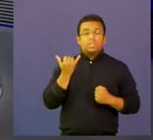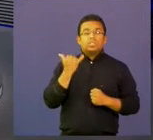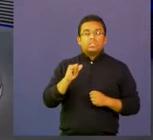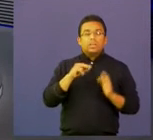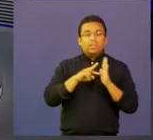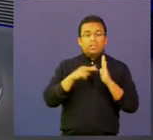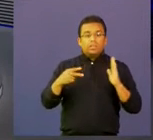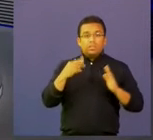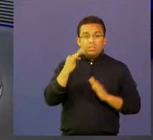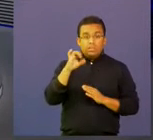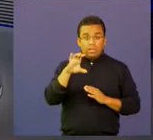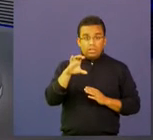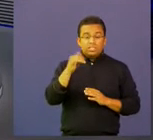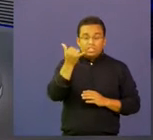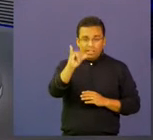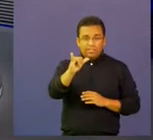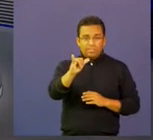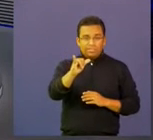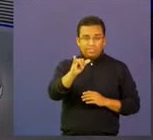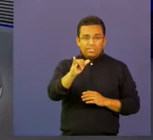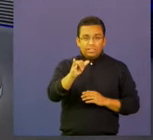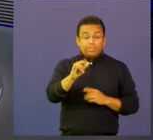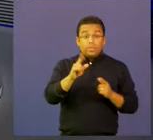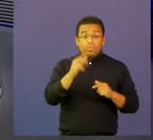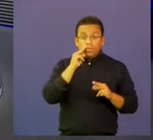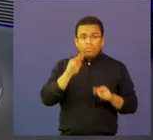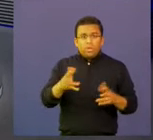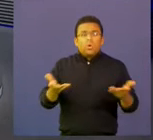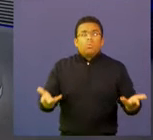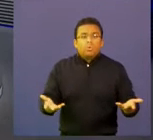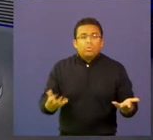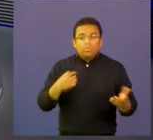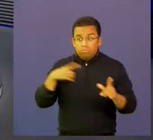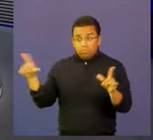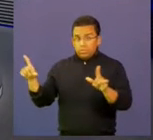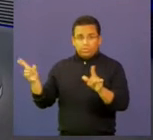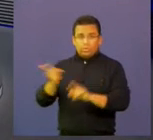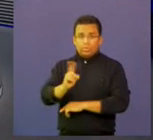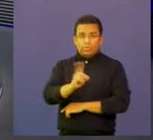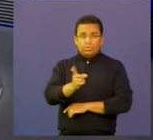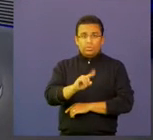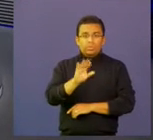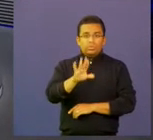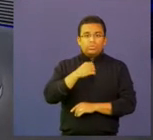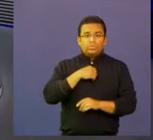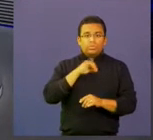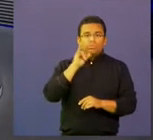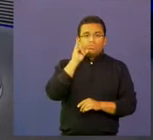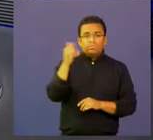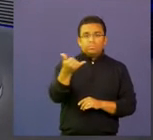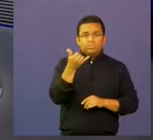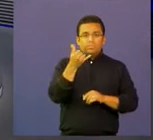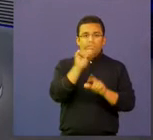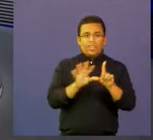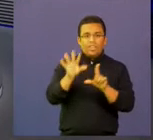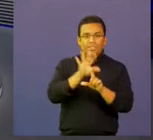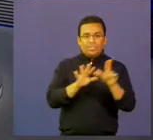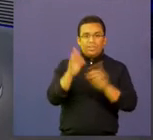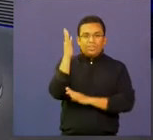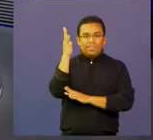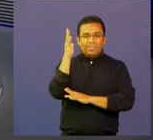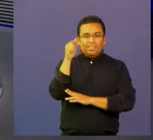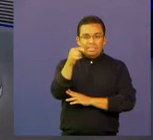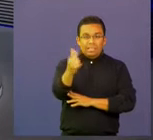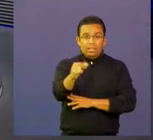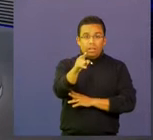esta presentación a través de una plataforma de telecomunicaciones, que es la videoconferencia. Entonces ustedes ya lo apropiaron, y